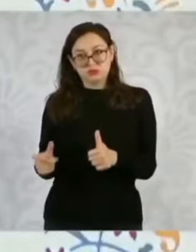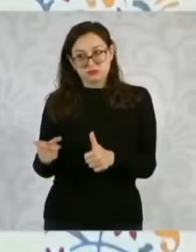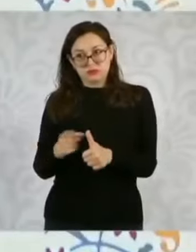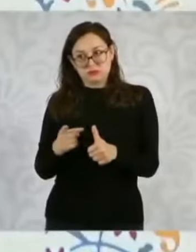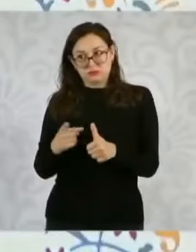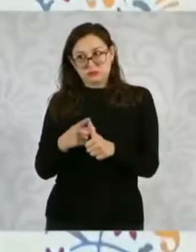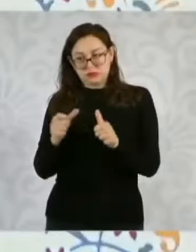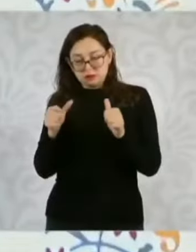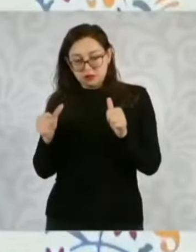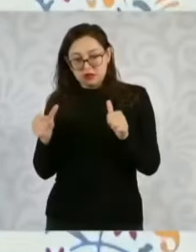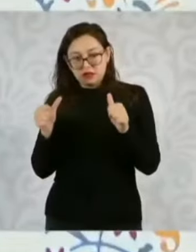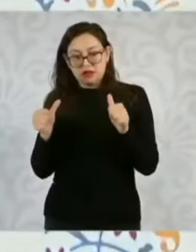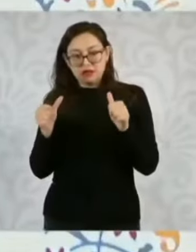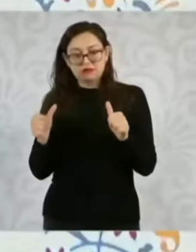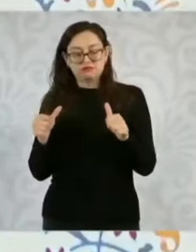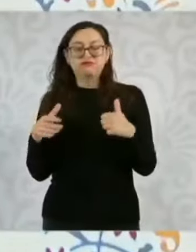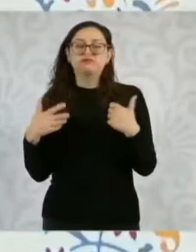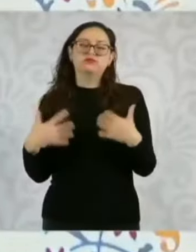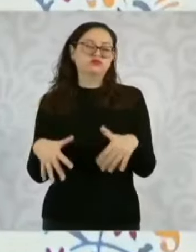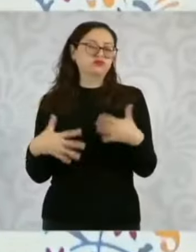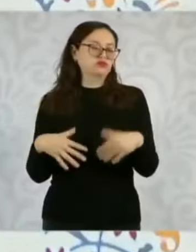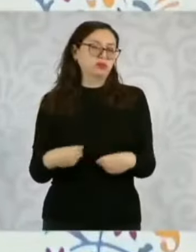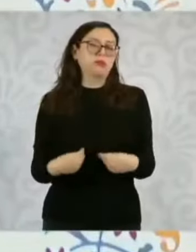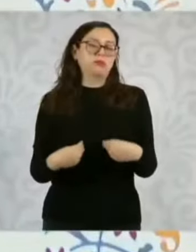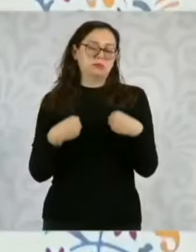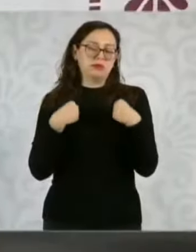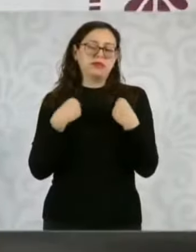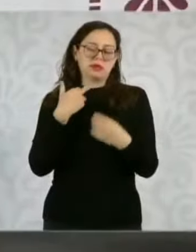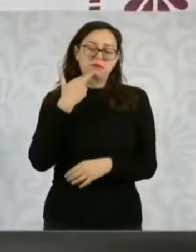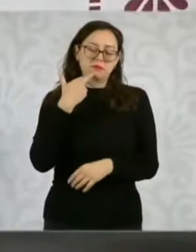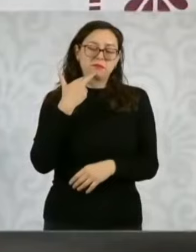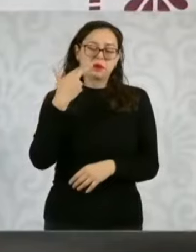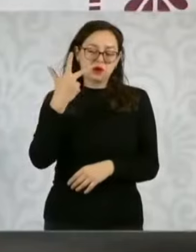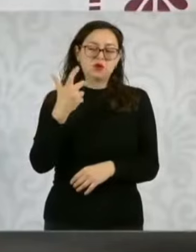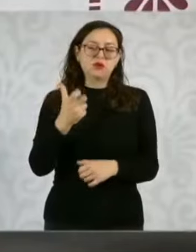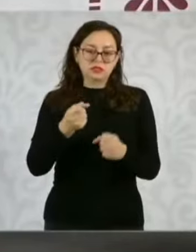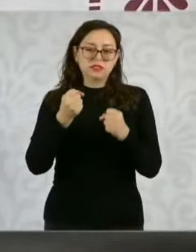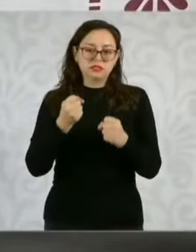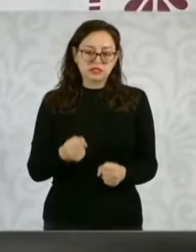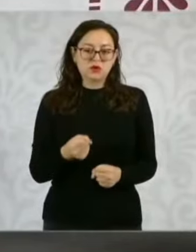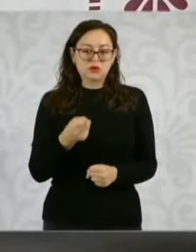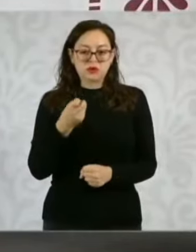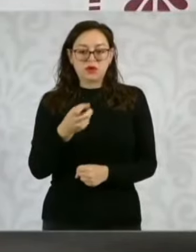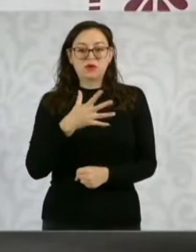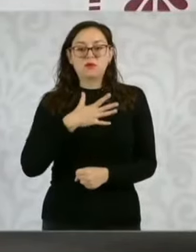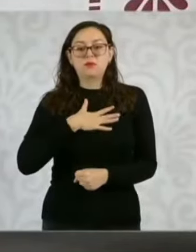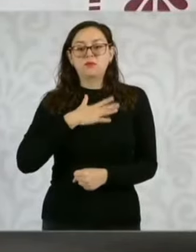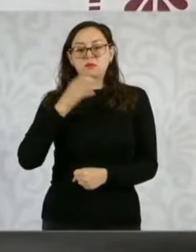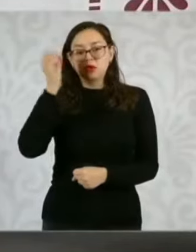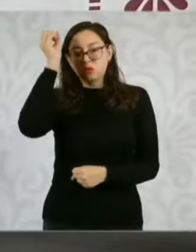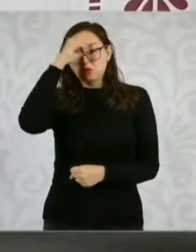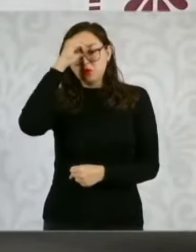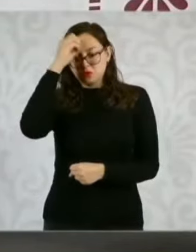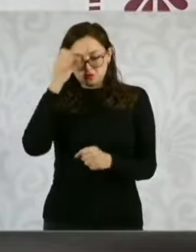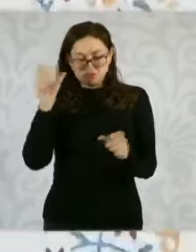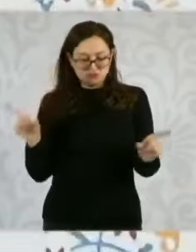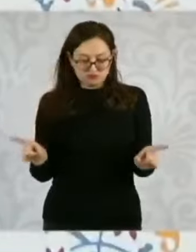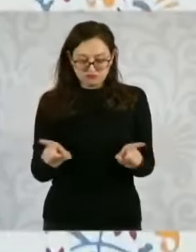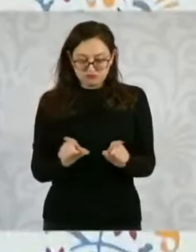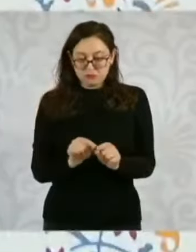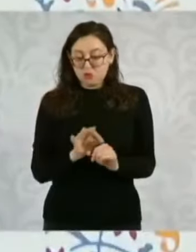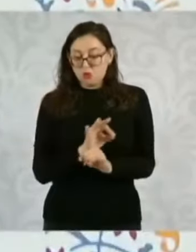muy significativo en la calidad de vida de estas personas. Ese sería mi comentario. Y un último